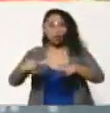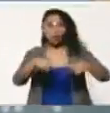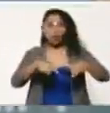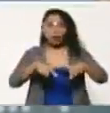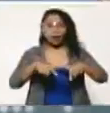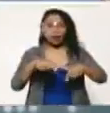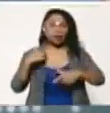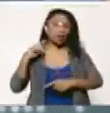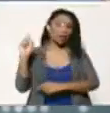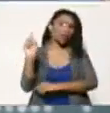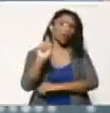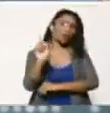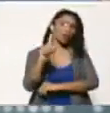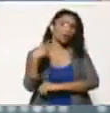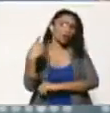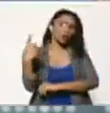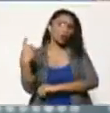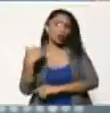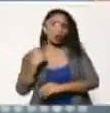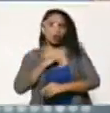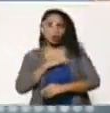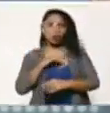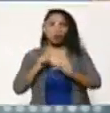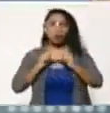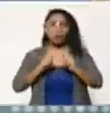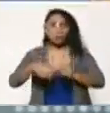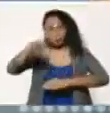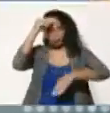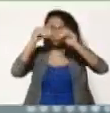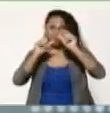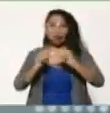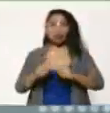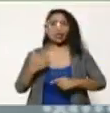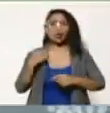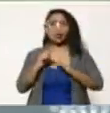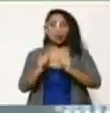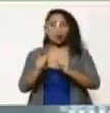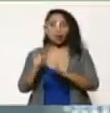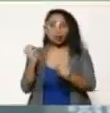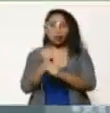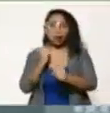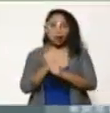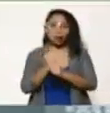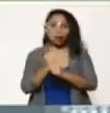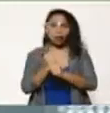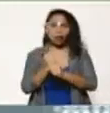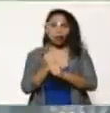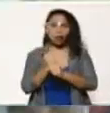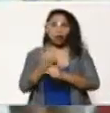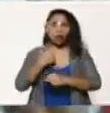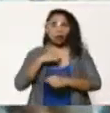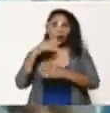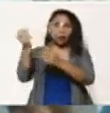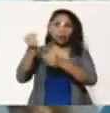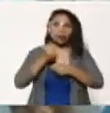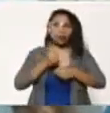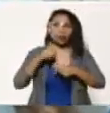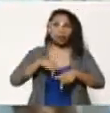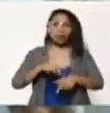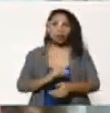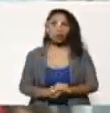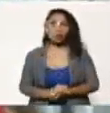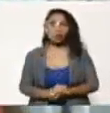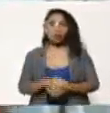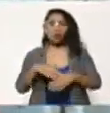nosotros seguiremos preparándonos para seguir trabajando a nuestros connacionales a nuestra patria en el tratamiento el